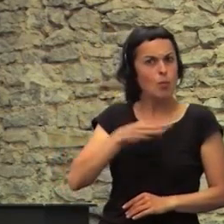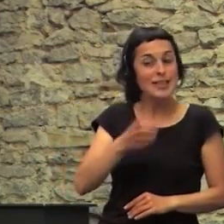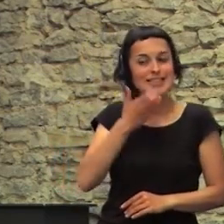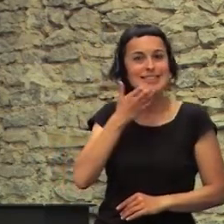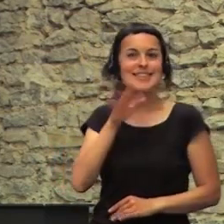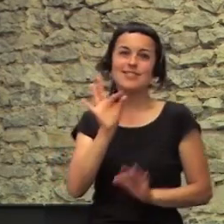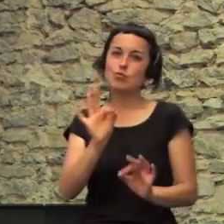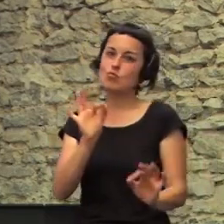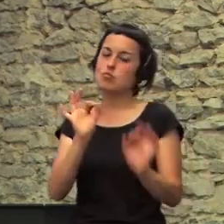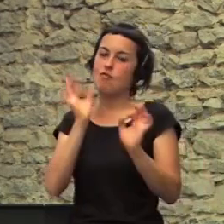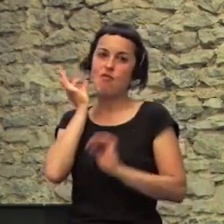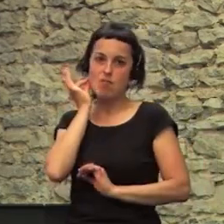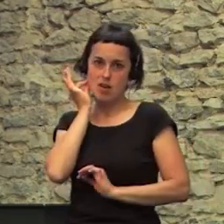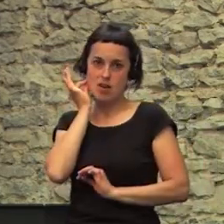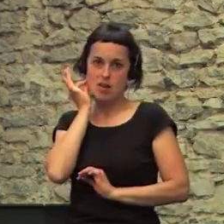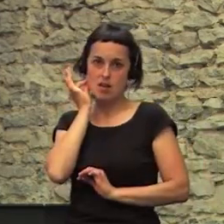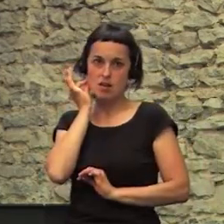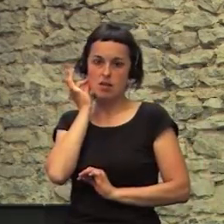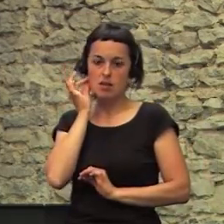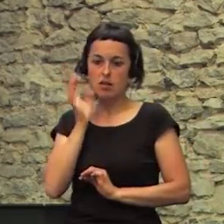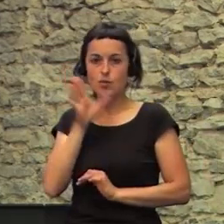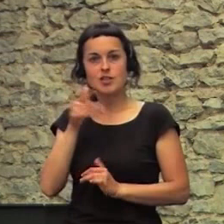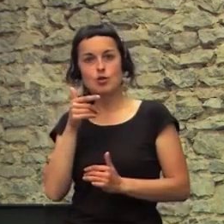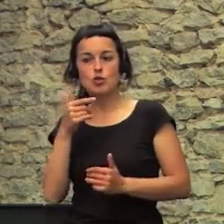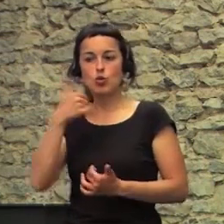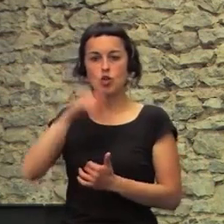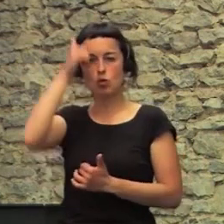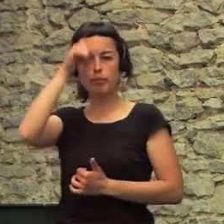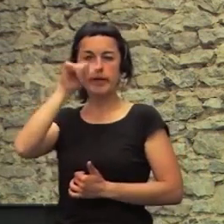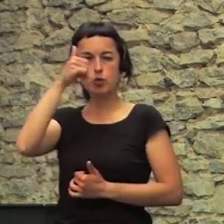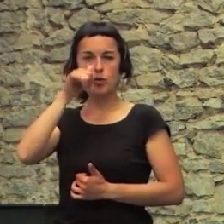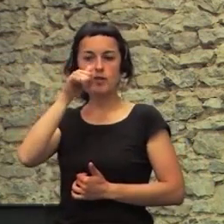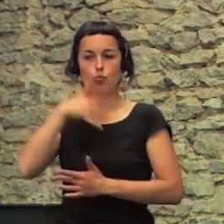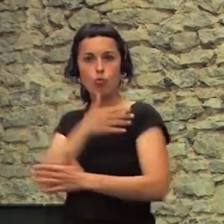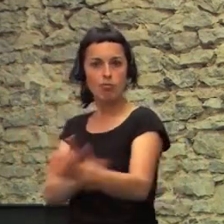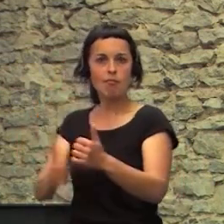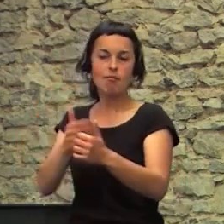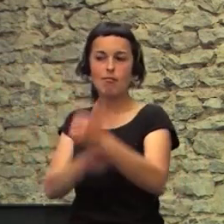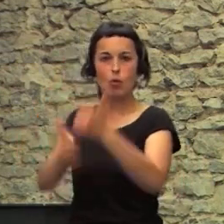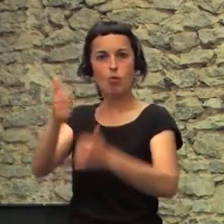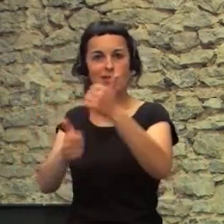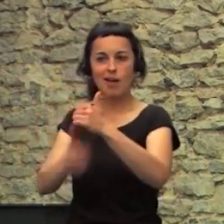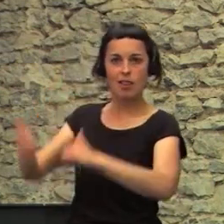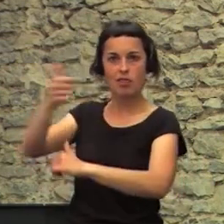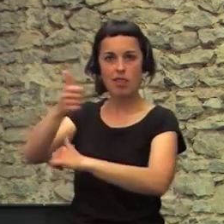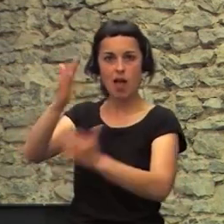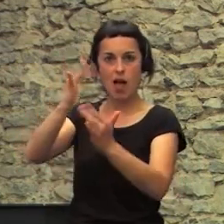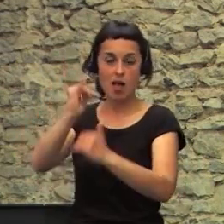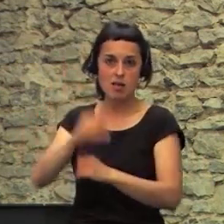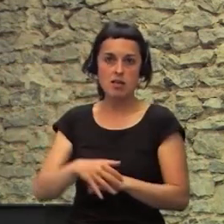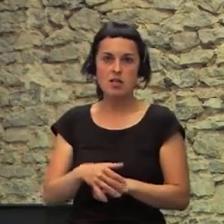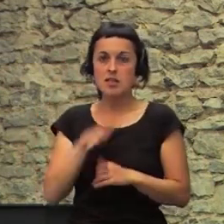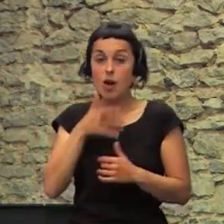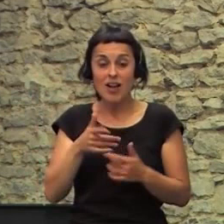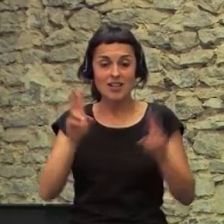si no, estás compitiendo siempre con ventaja. Lo del deporte ahora mismo se está analizando muchísimo y